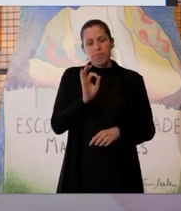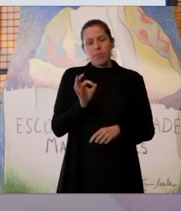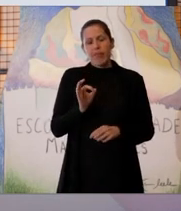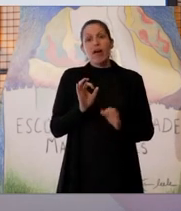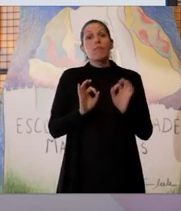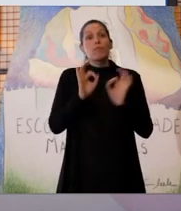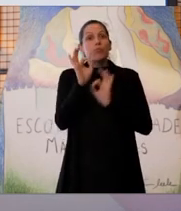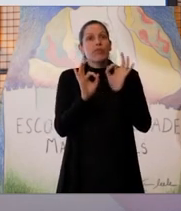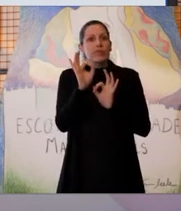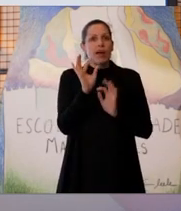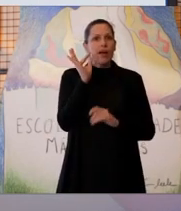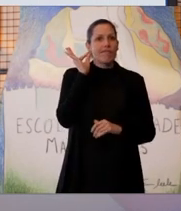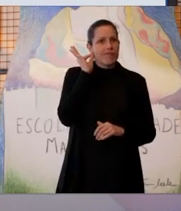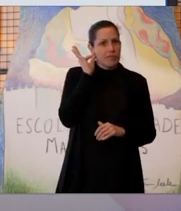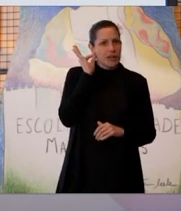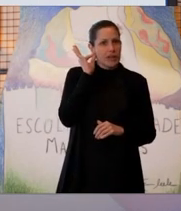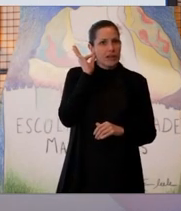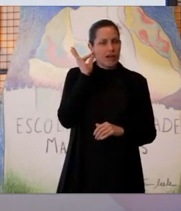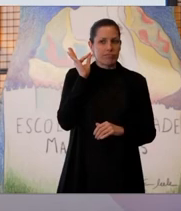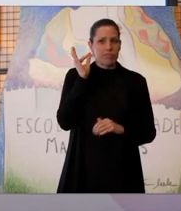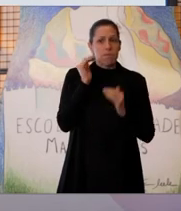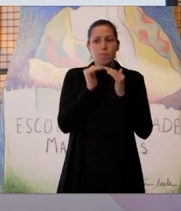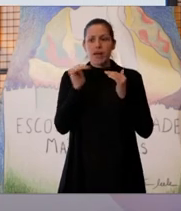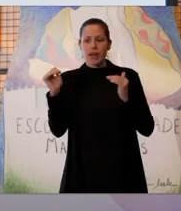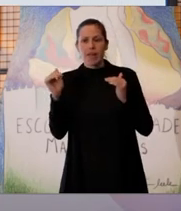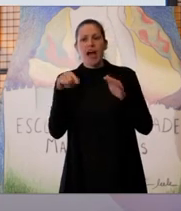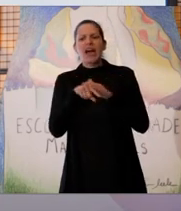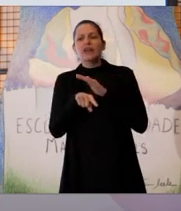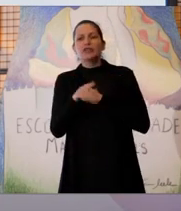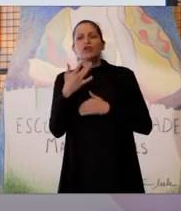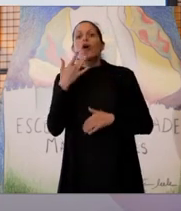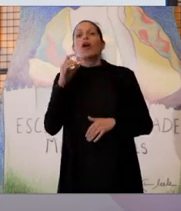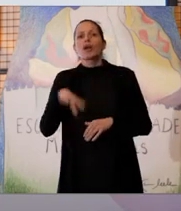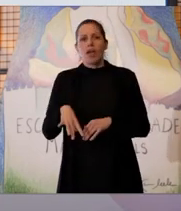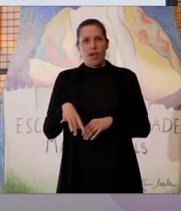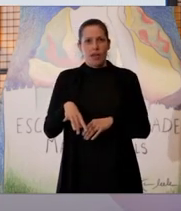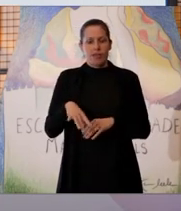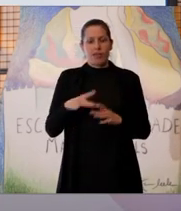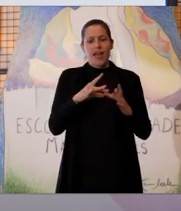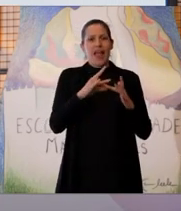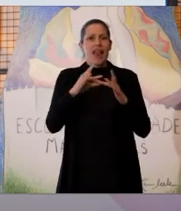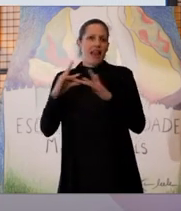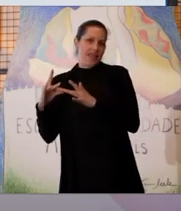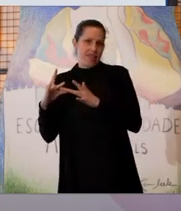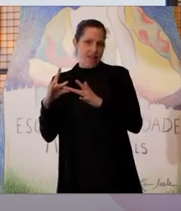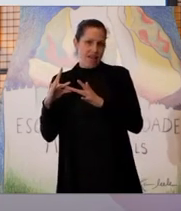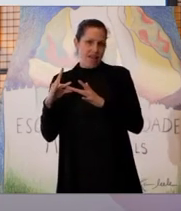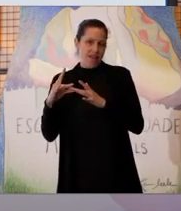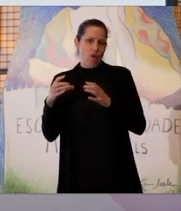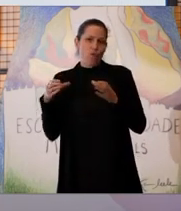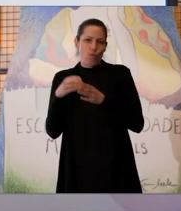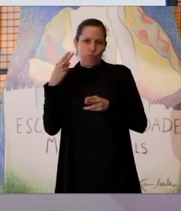femenina en la paridad está gestionada por los líderes de los partidos y los líderes de los partidos al final